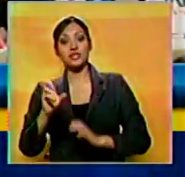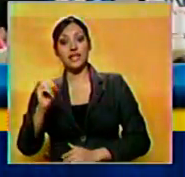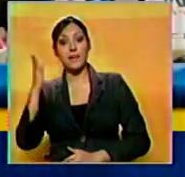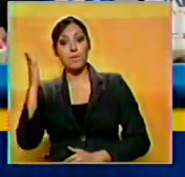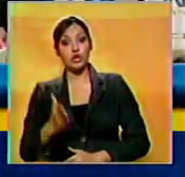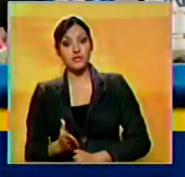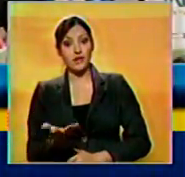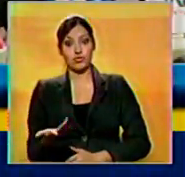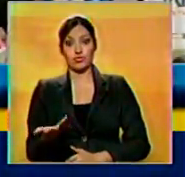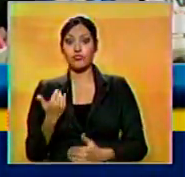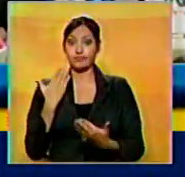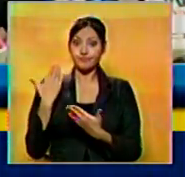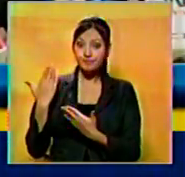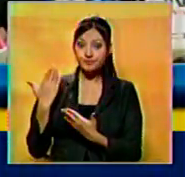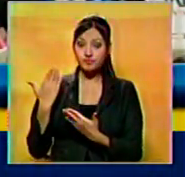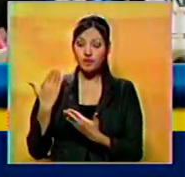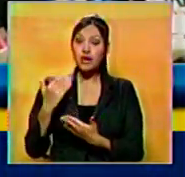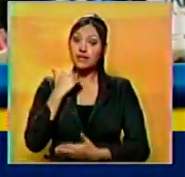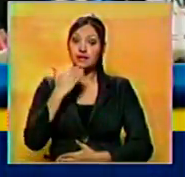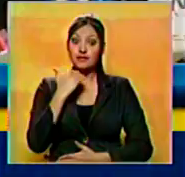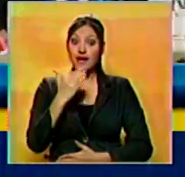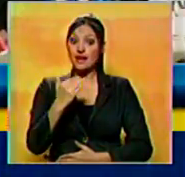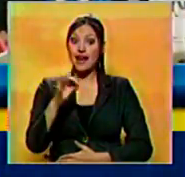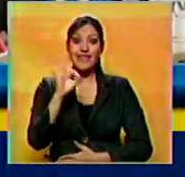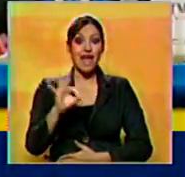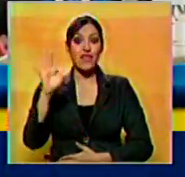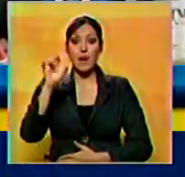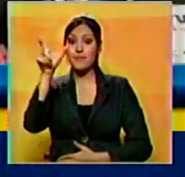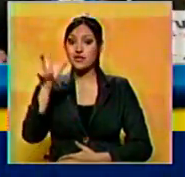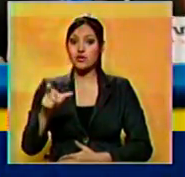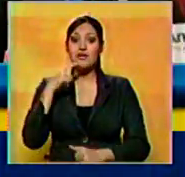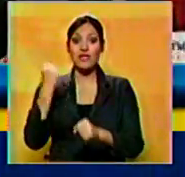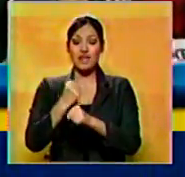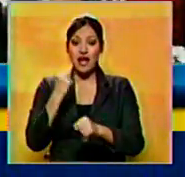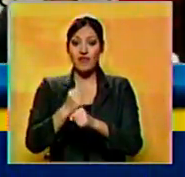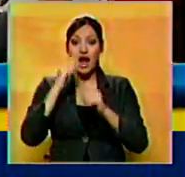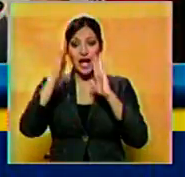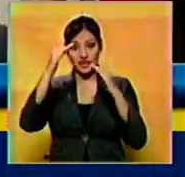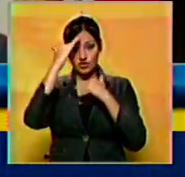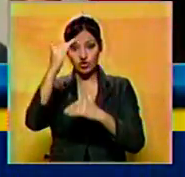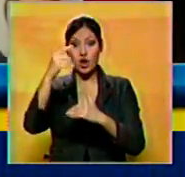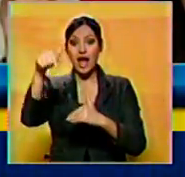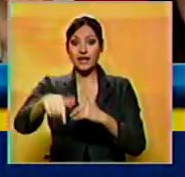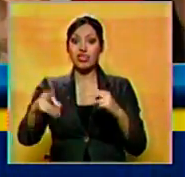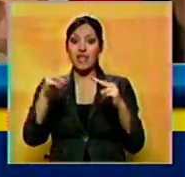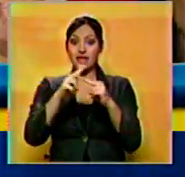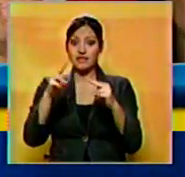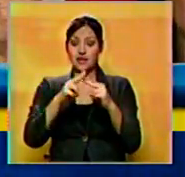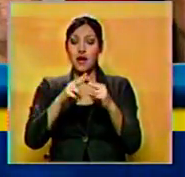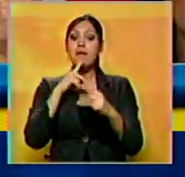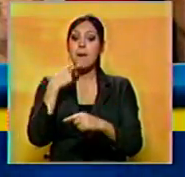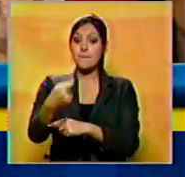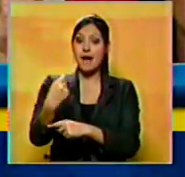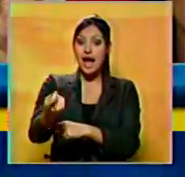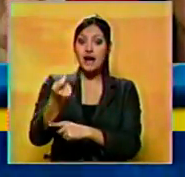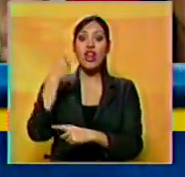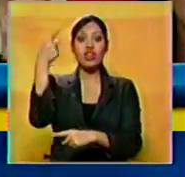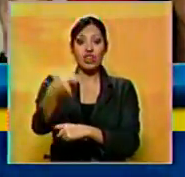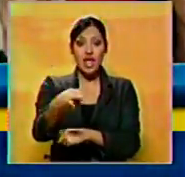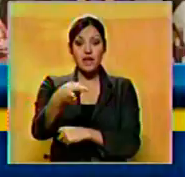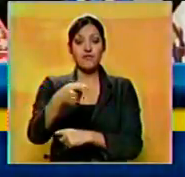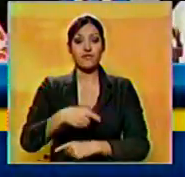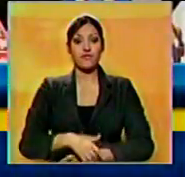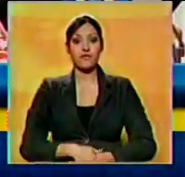80%, pues. Sí. Casi nadie de los operadores y los prestadores de servicio aquí en el Táchira están pagando sus deberes